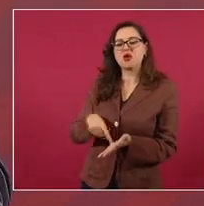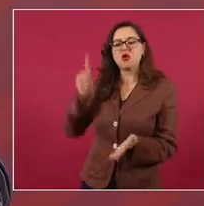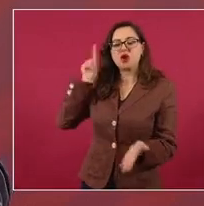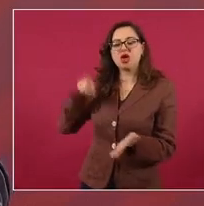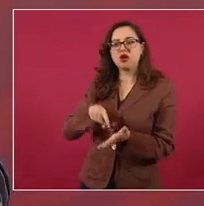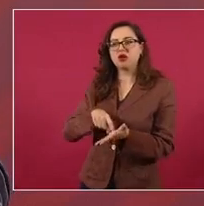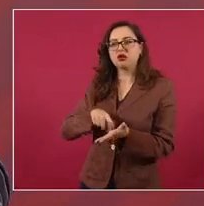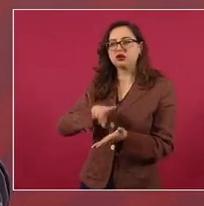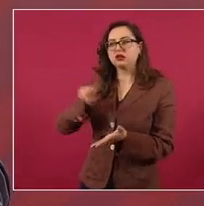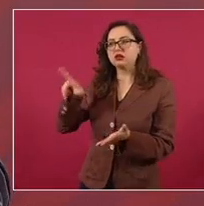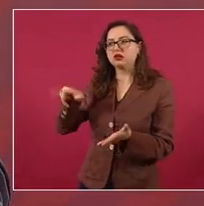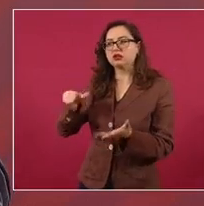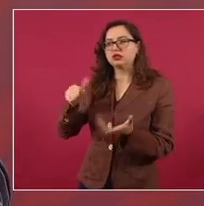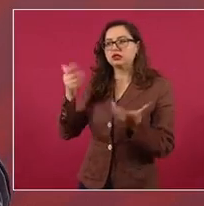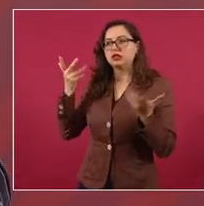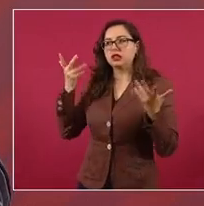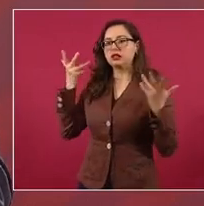dando,